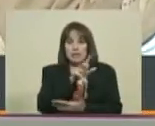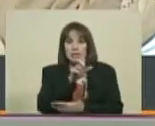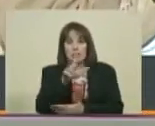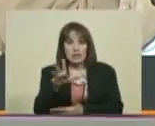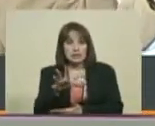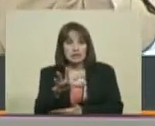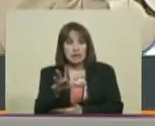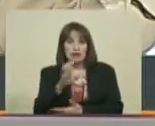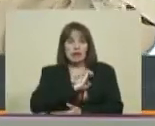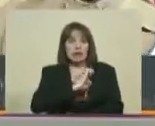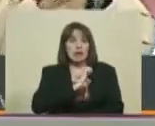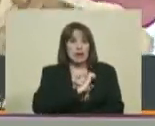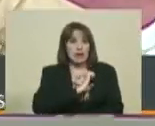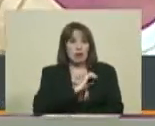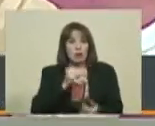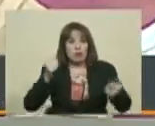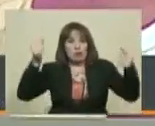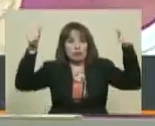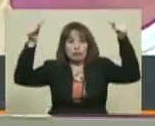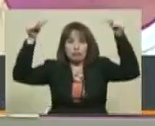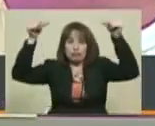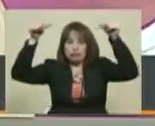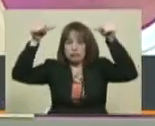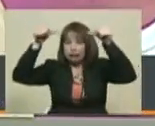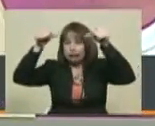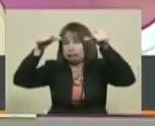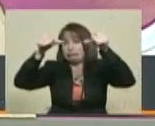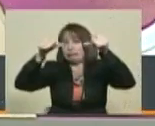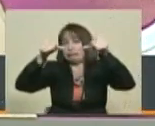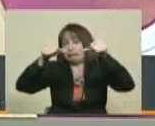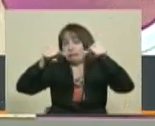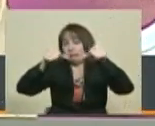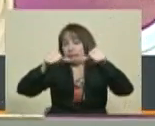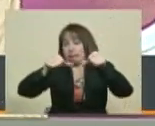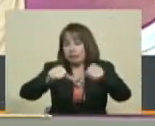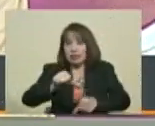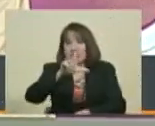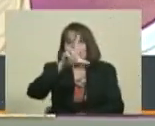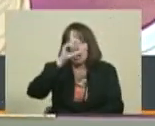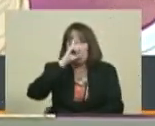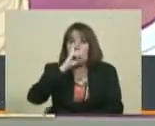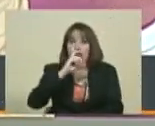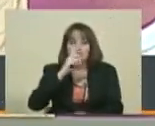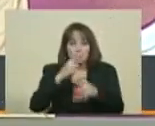precios viendo hacia abajo. Estamos hablando de 3 años y medio.